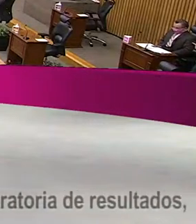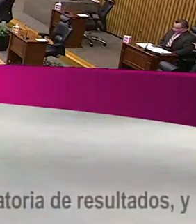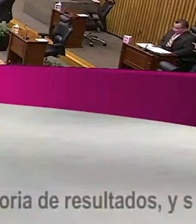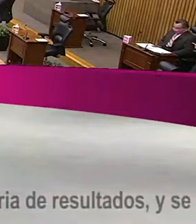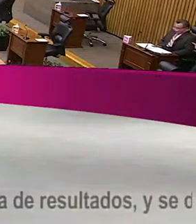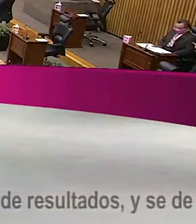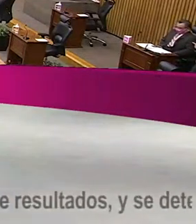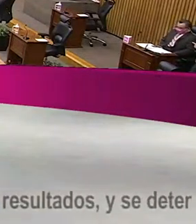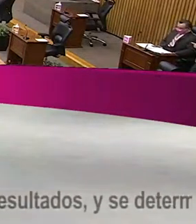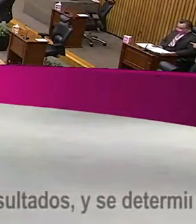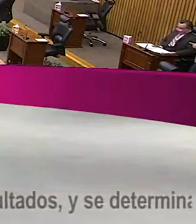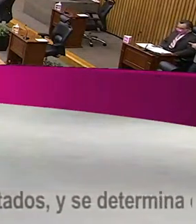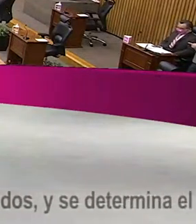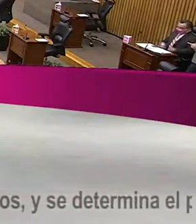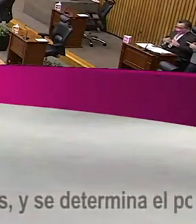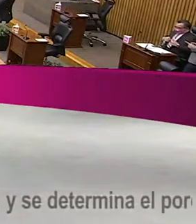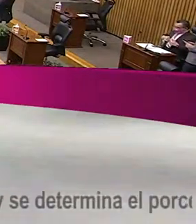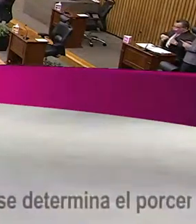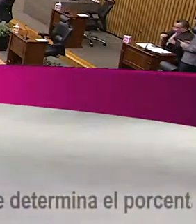2